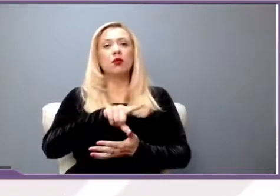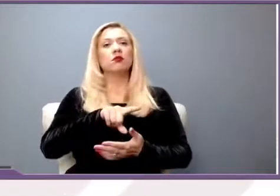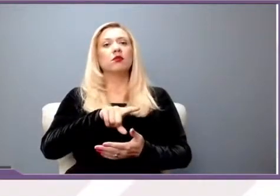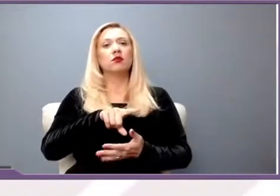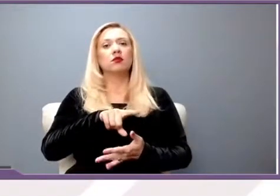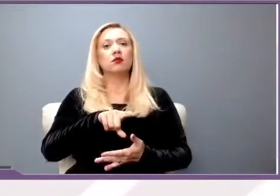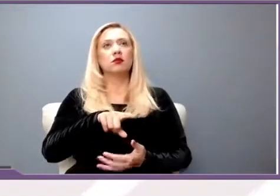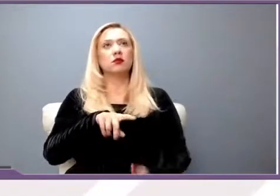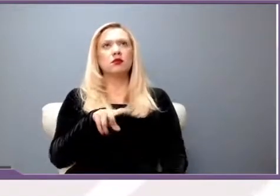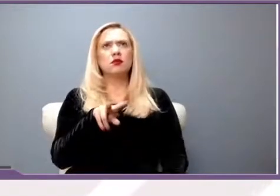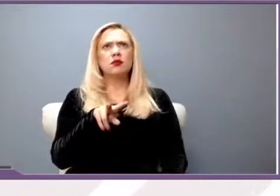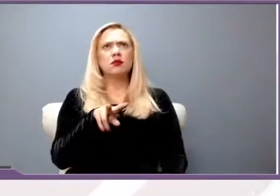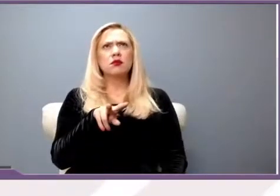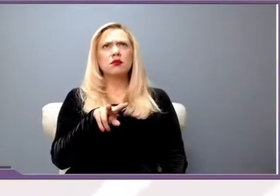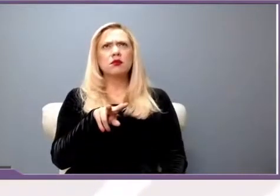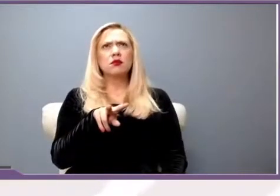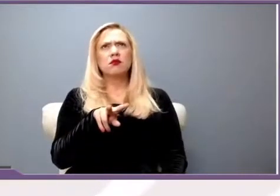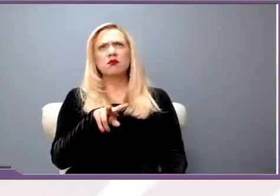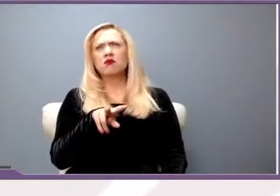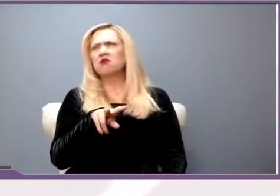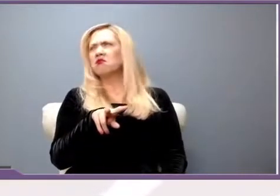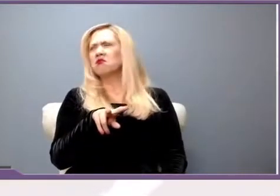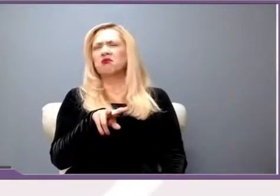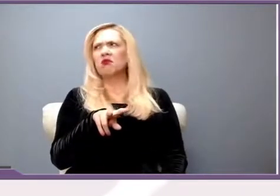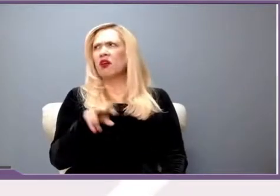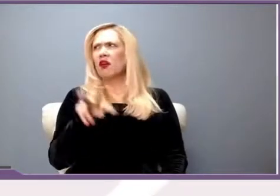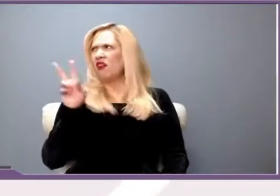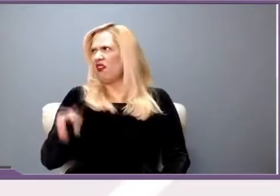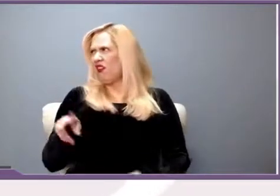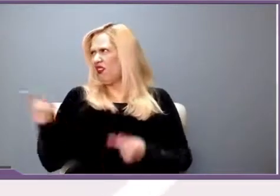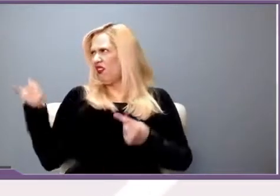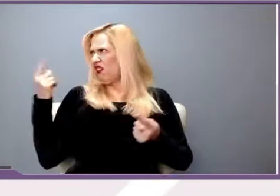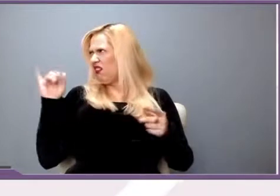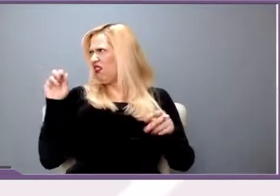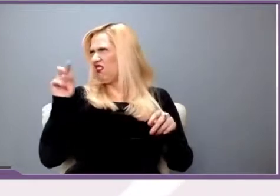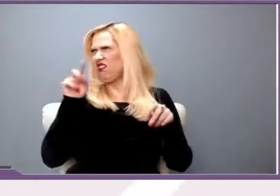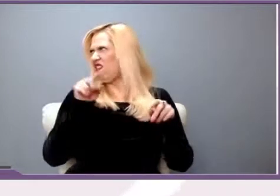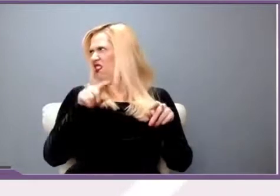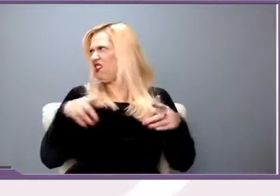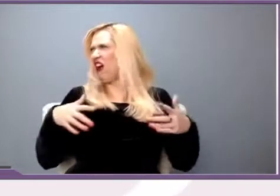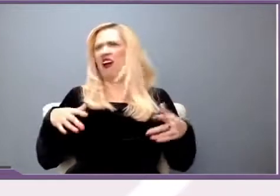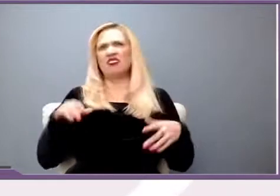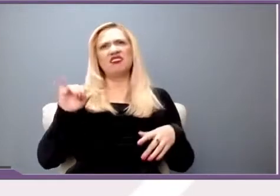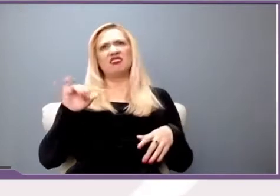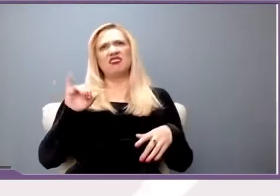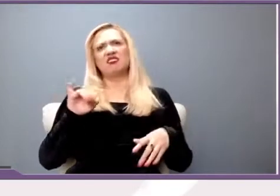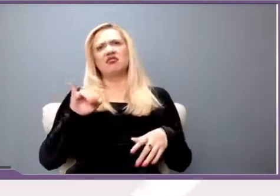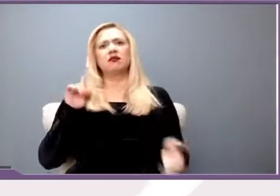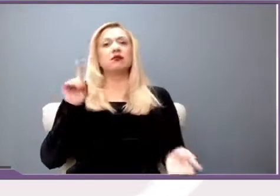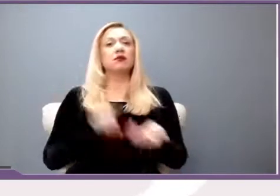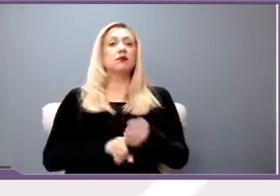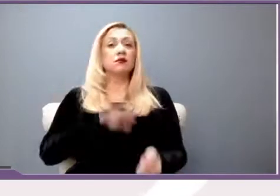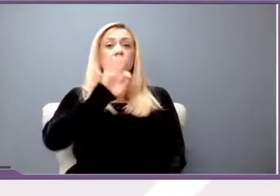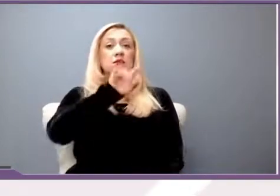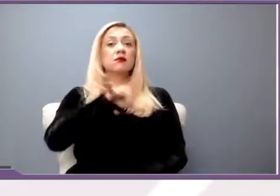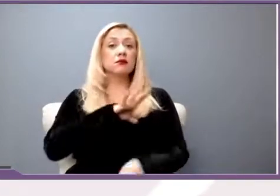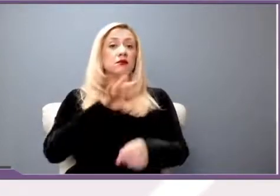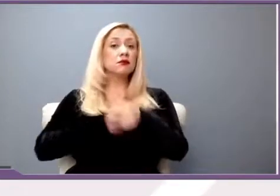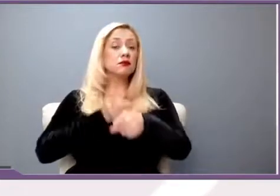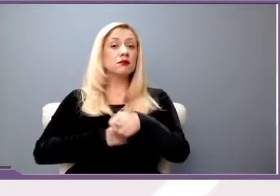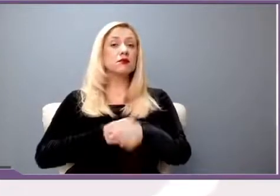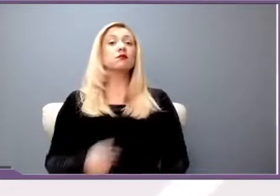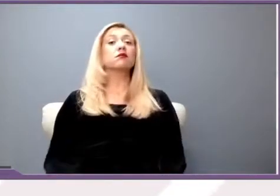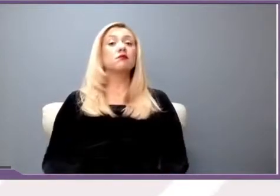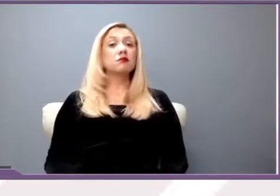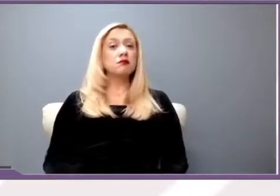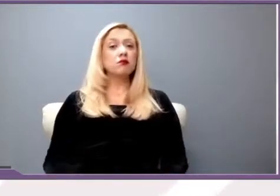terminas por no ver algo que podría ser de tu interés, terminas por asumirte saludable cuando podrías tener problemas de salud. Entonces esto